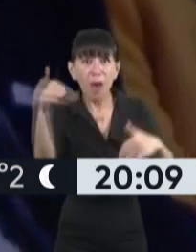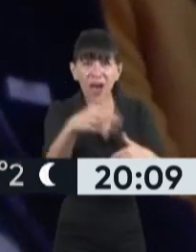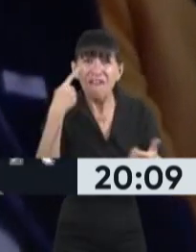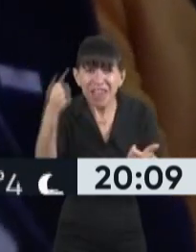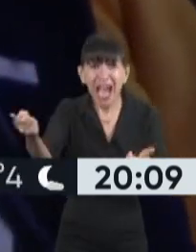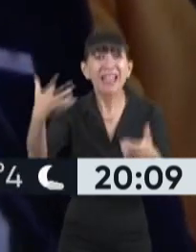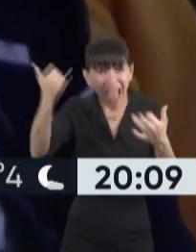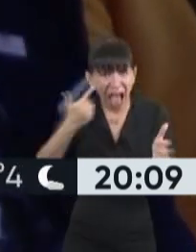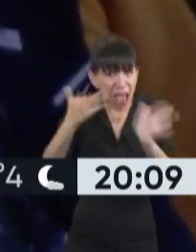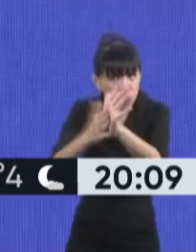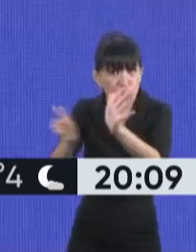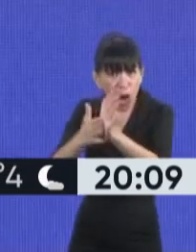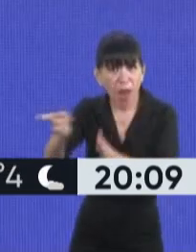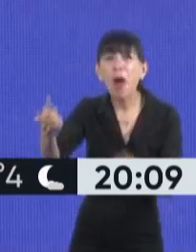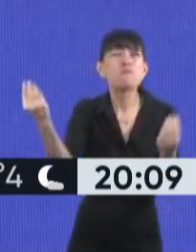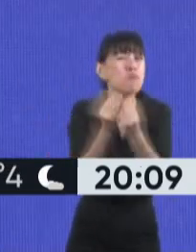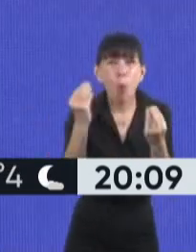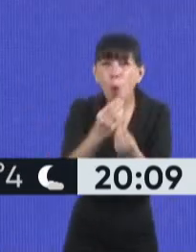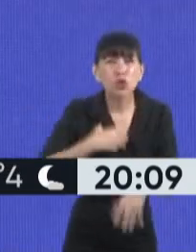de alumnos.